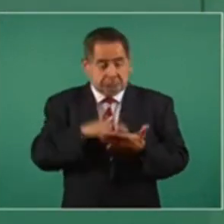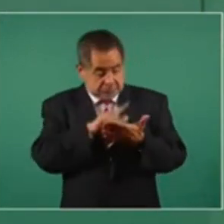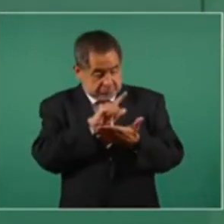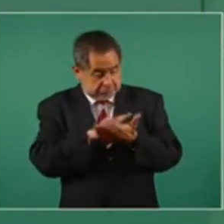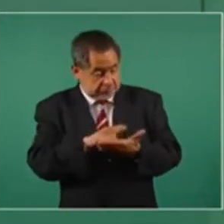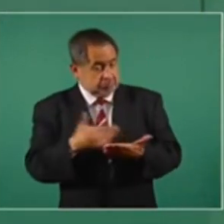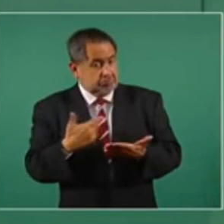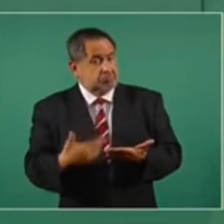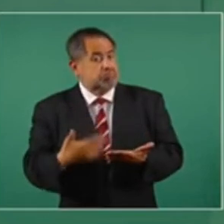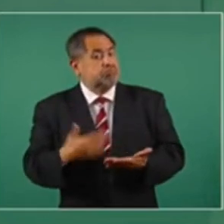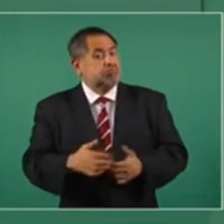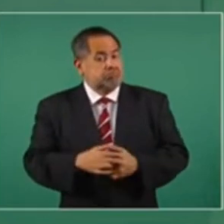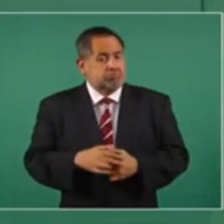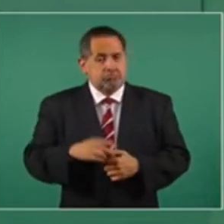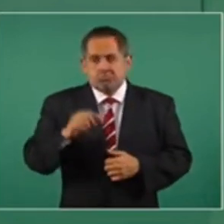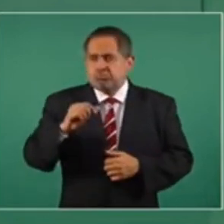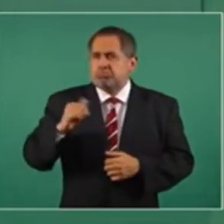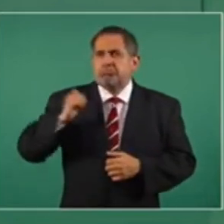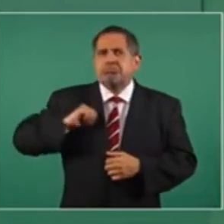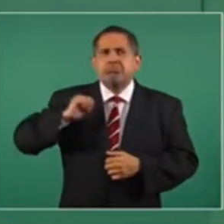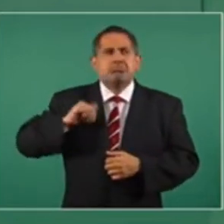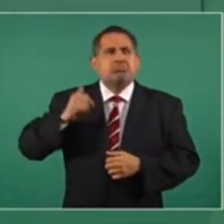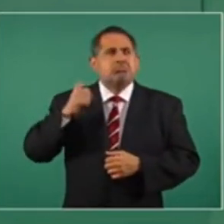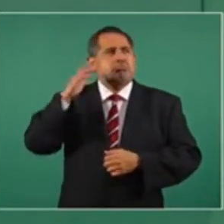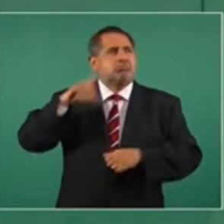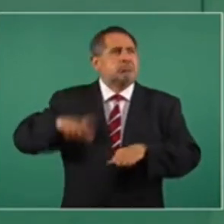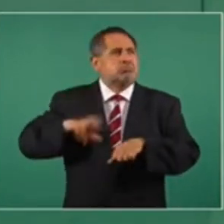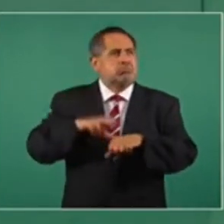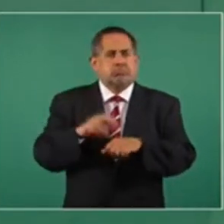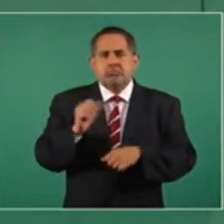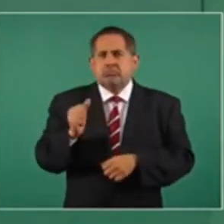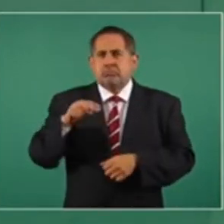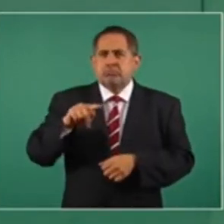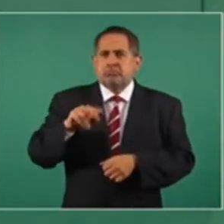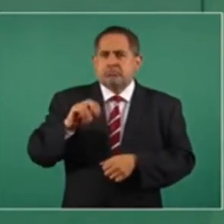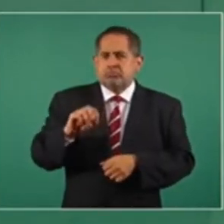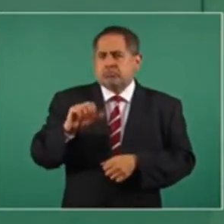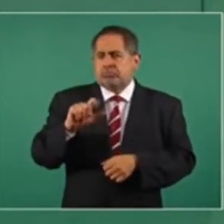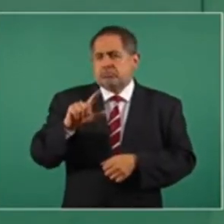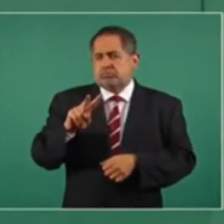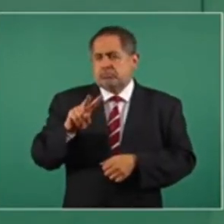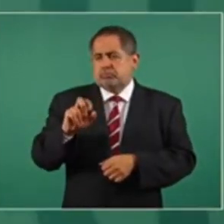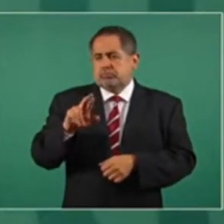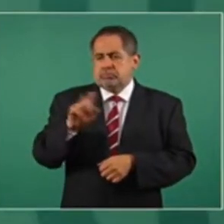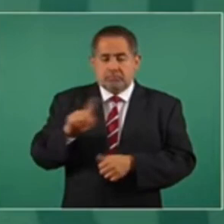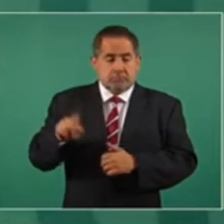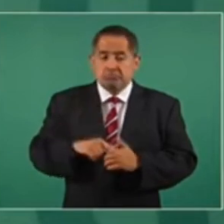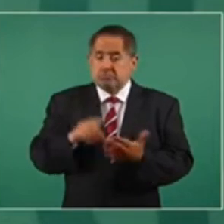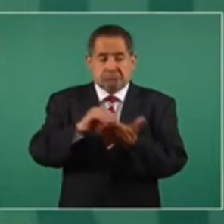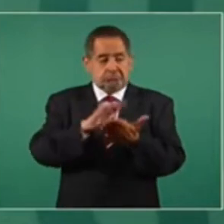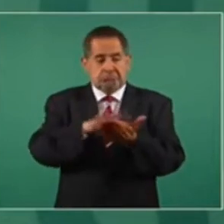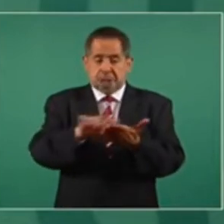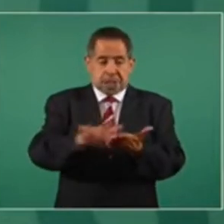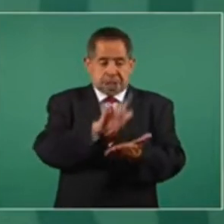que estaba Antonio Álvarez Lima se estableció